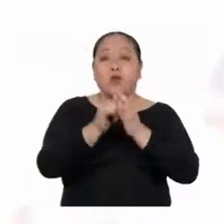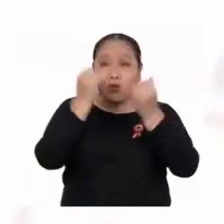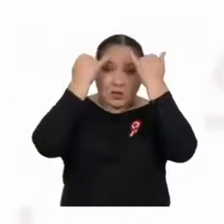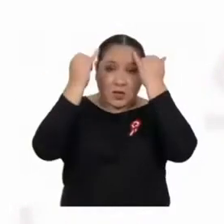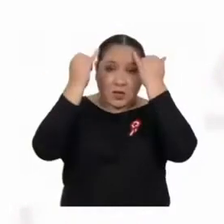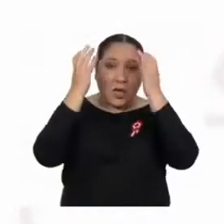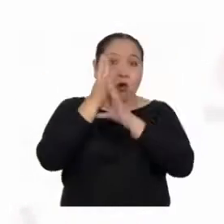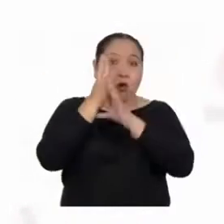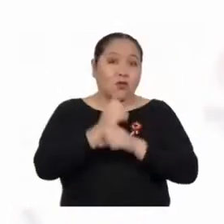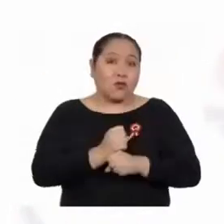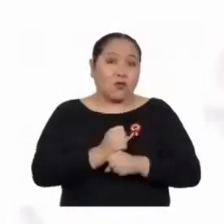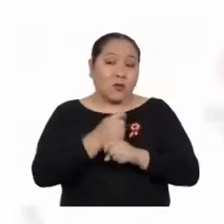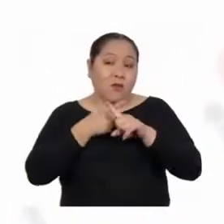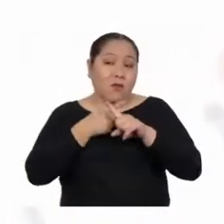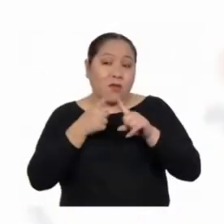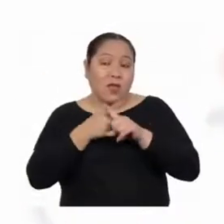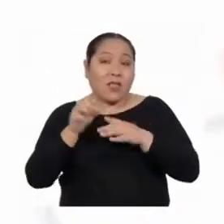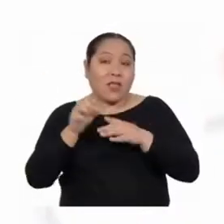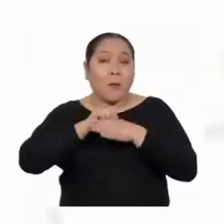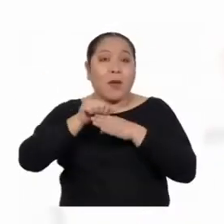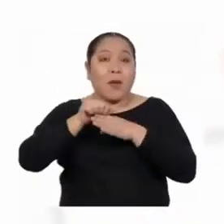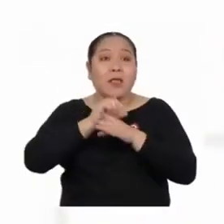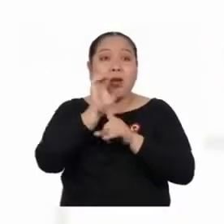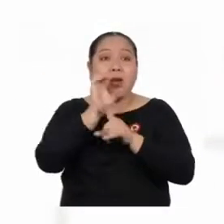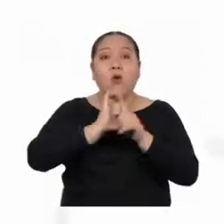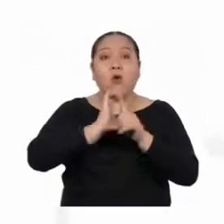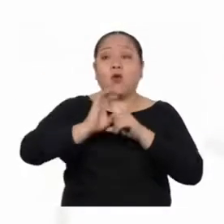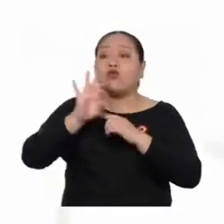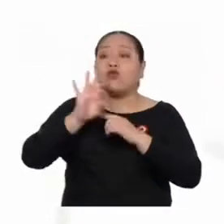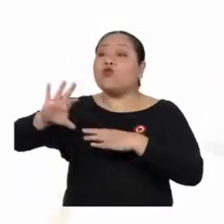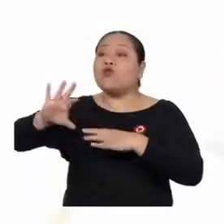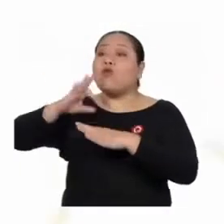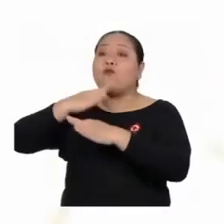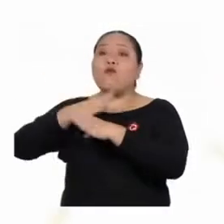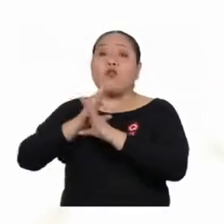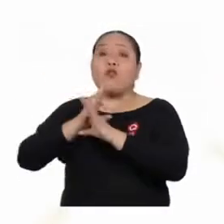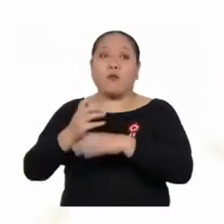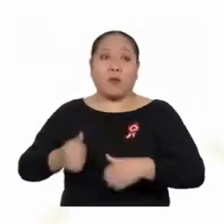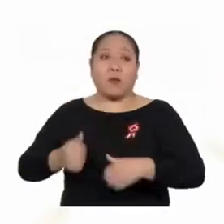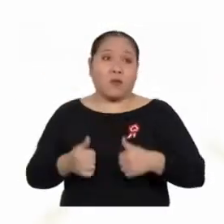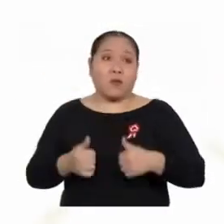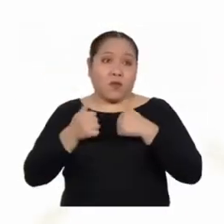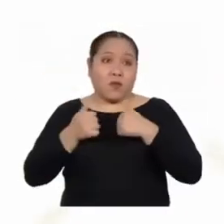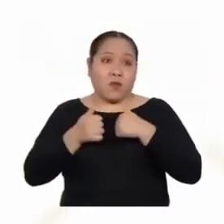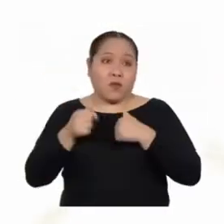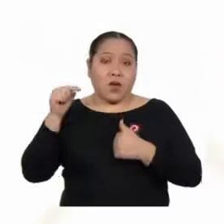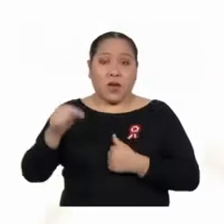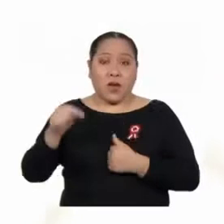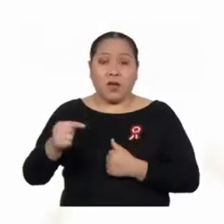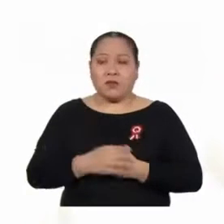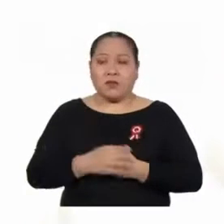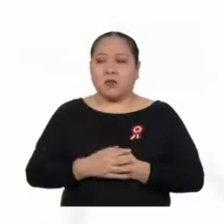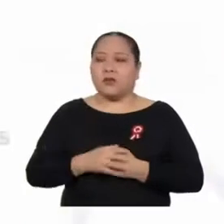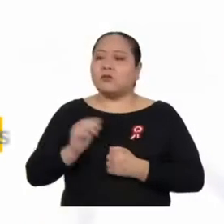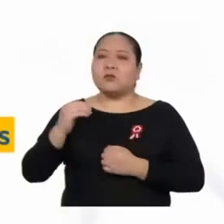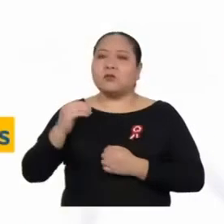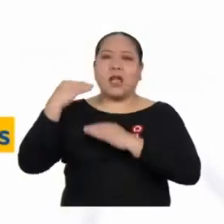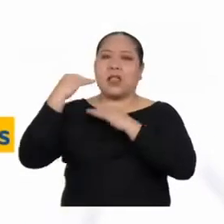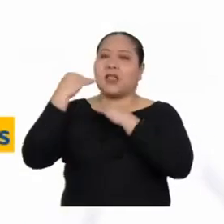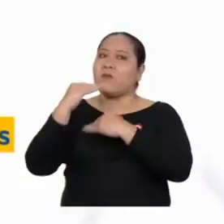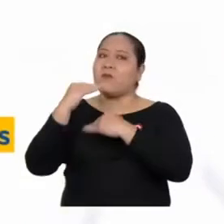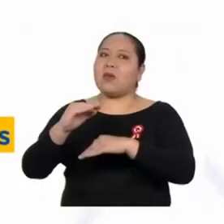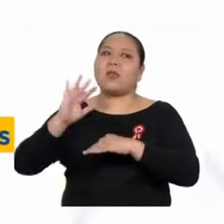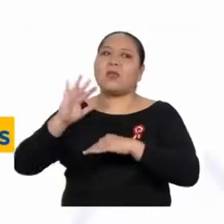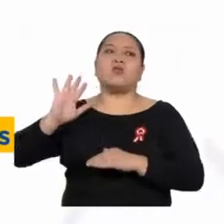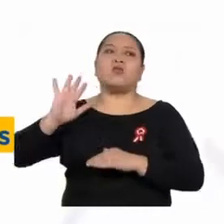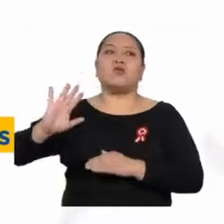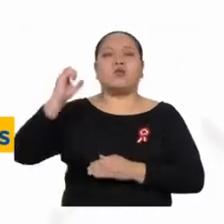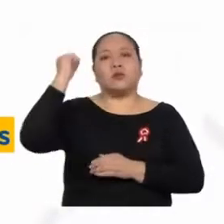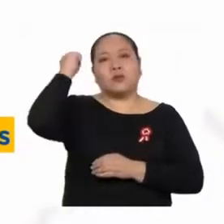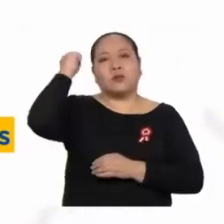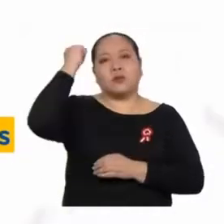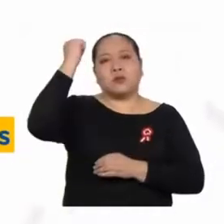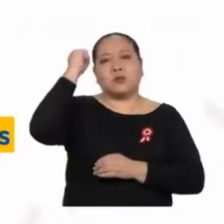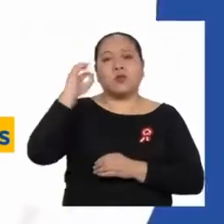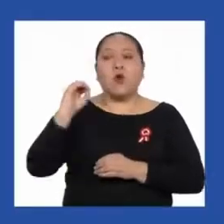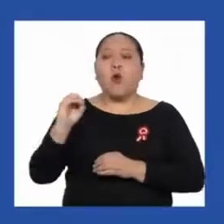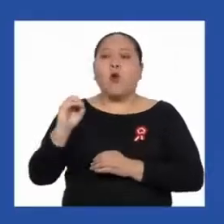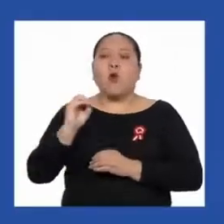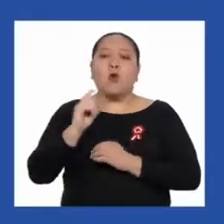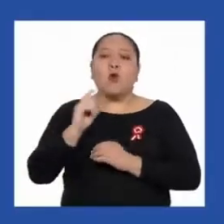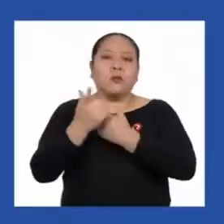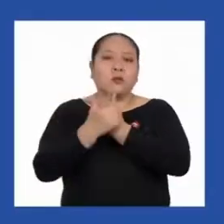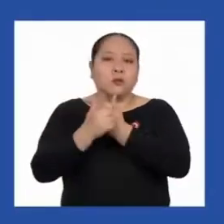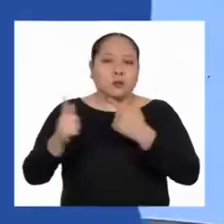otras prácticas culturales o formas de vida, que tiene como resultado limitar sus derechos y o libertades